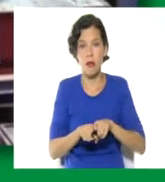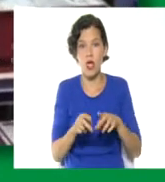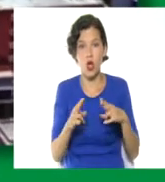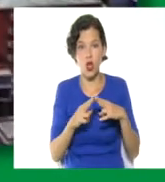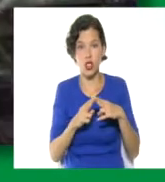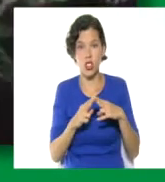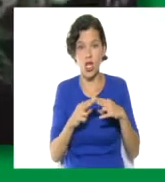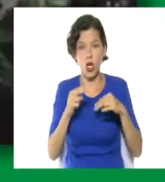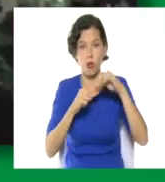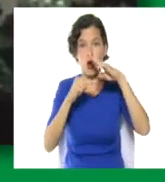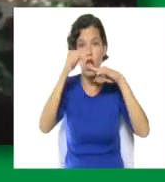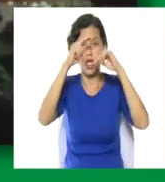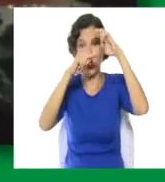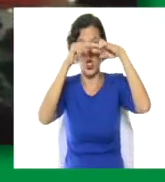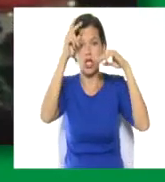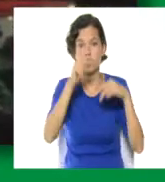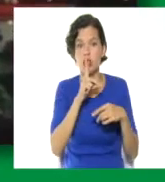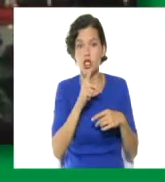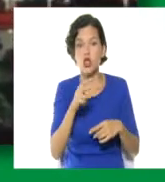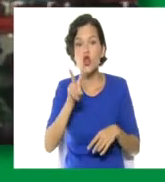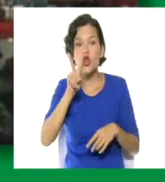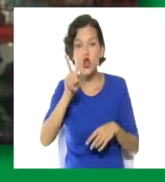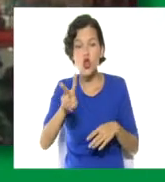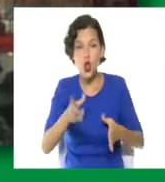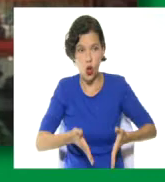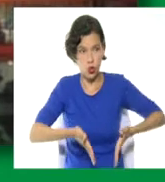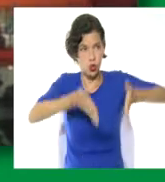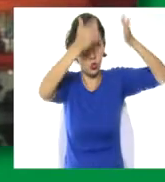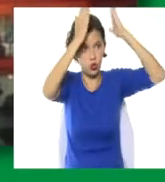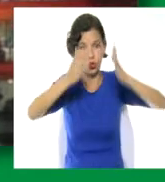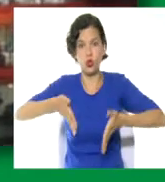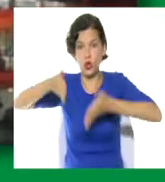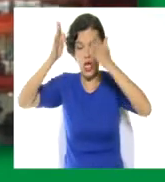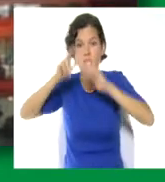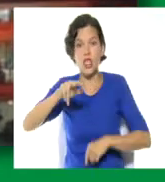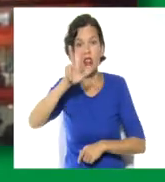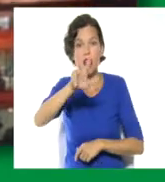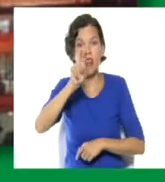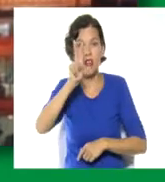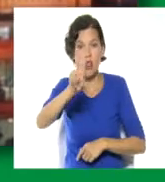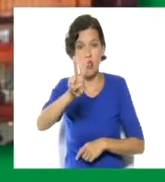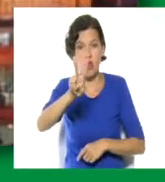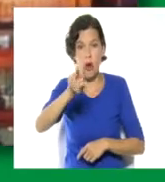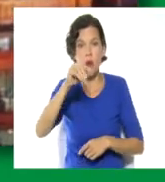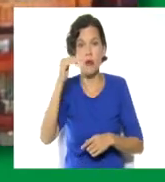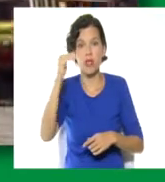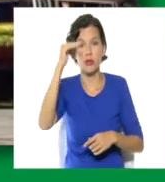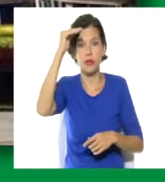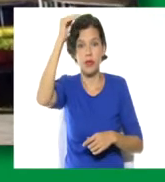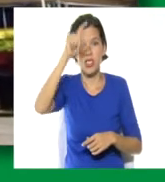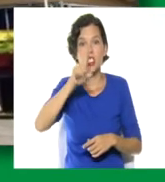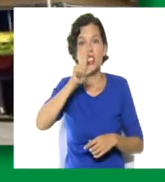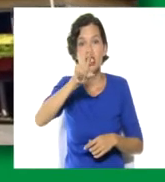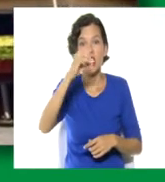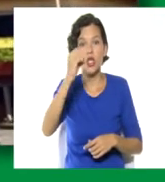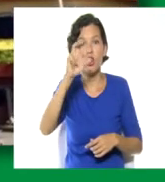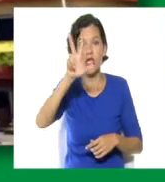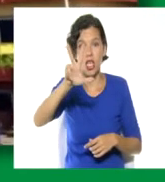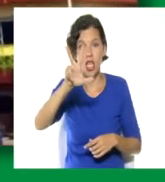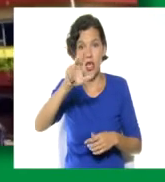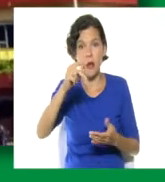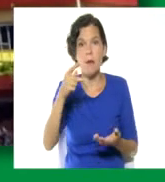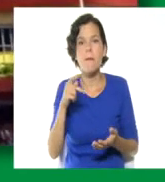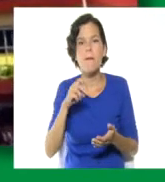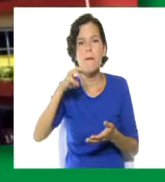las Torres del Silencio, son dos torres gemelas de 32 pisos que miden 103 metros de altura, construidas durante